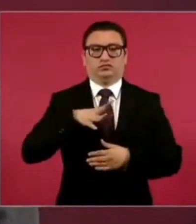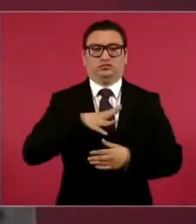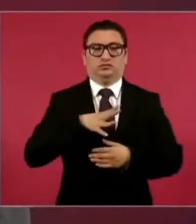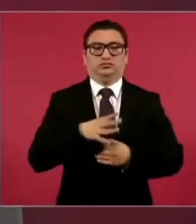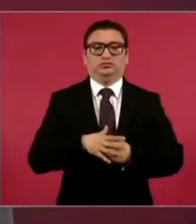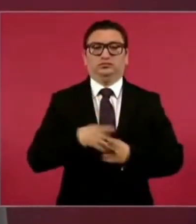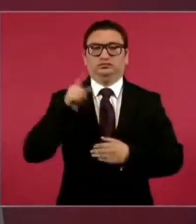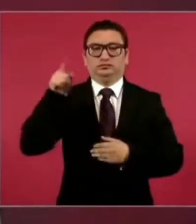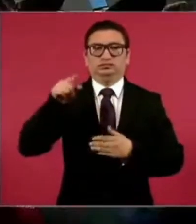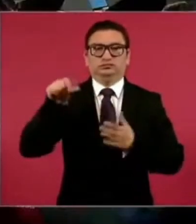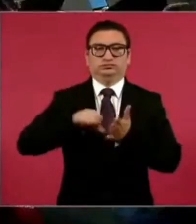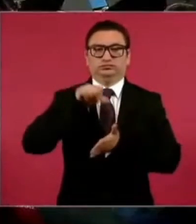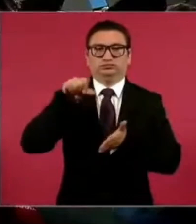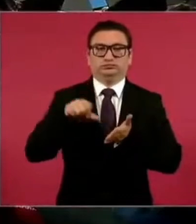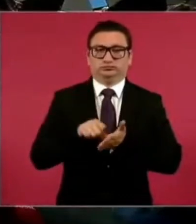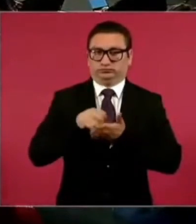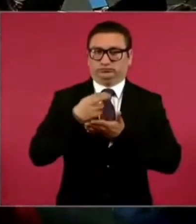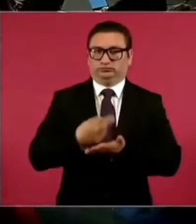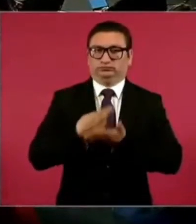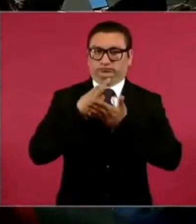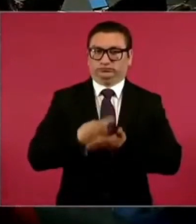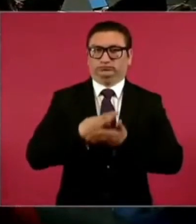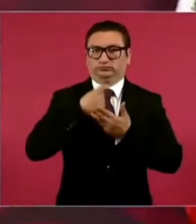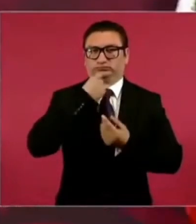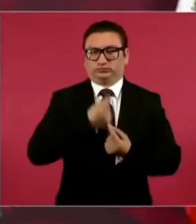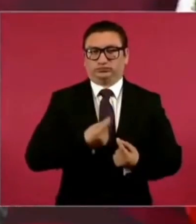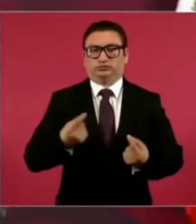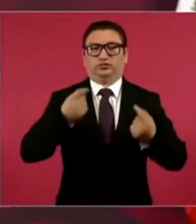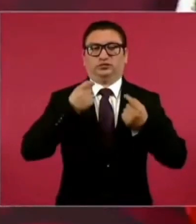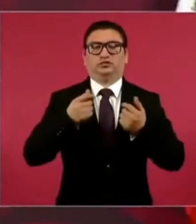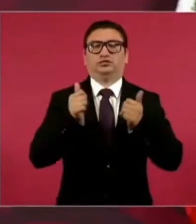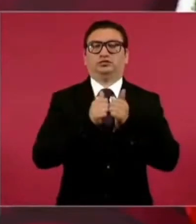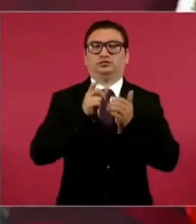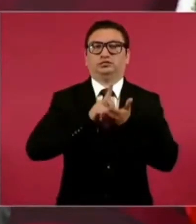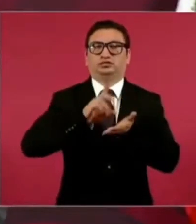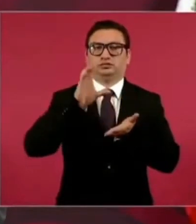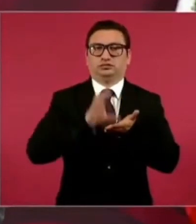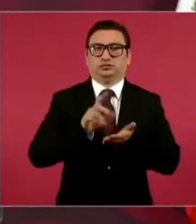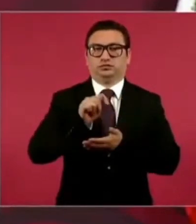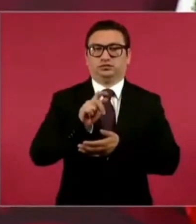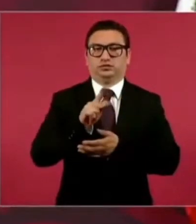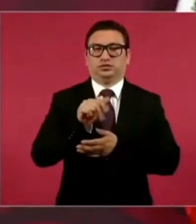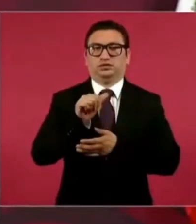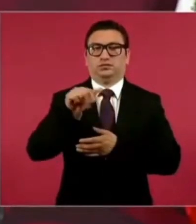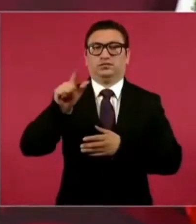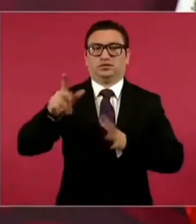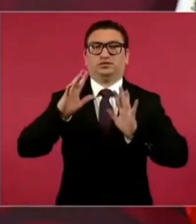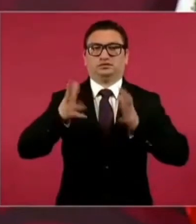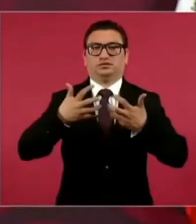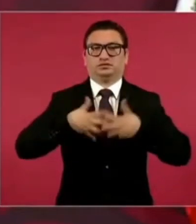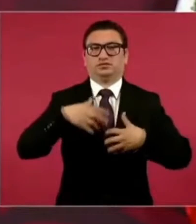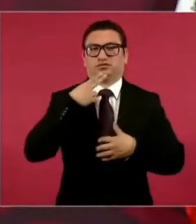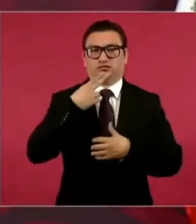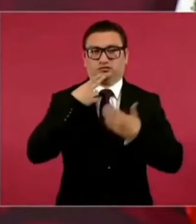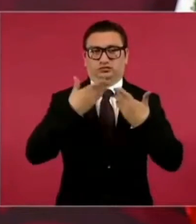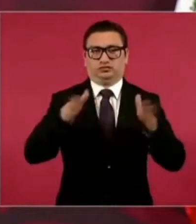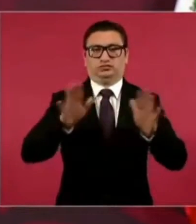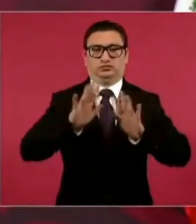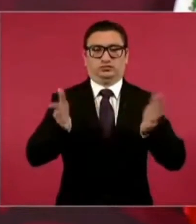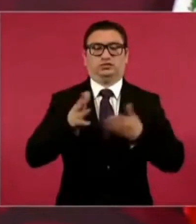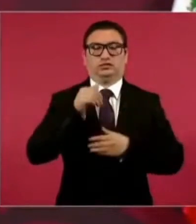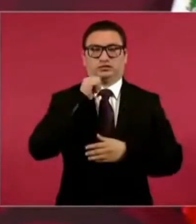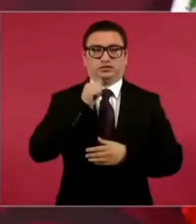el Centro de Rehabilitación de Niños, Niñas con Discapacidad en Tlapa ya está funcionando, y también